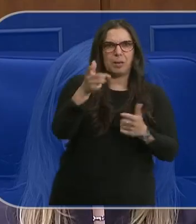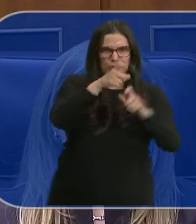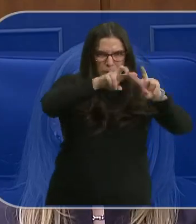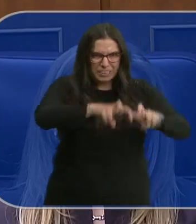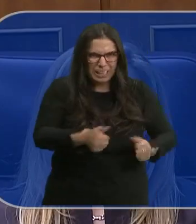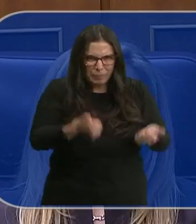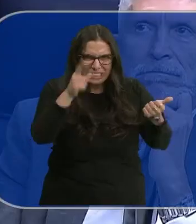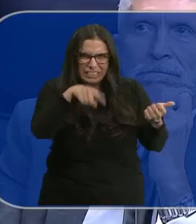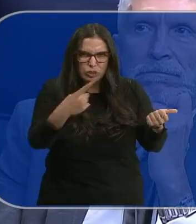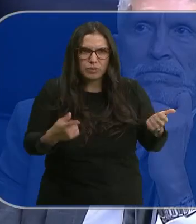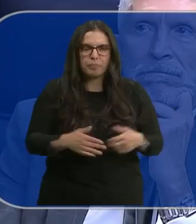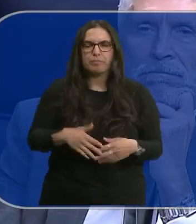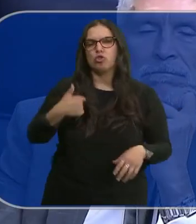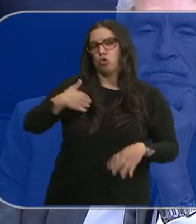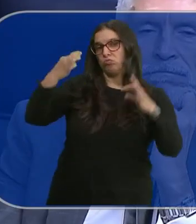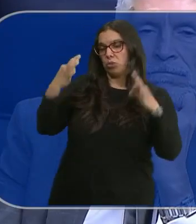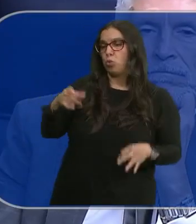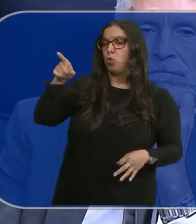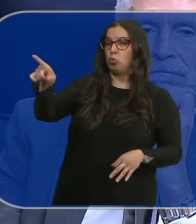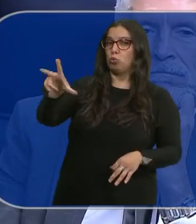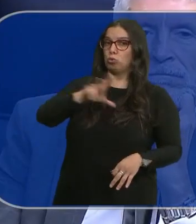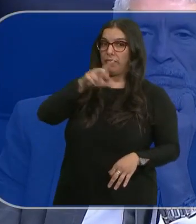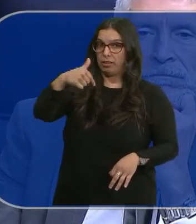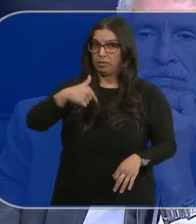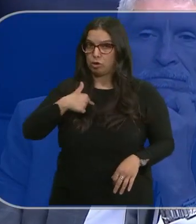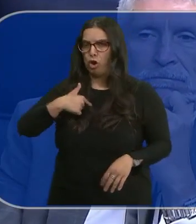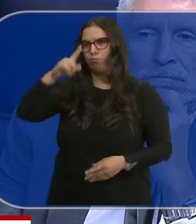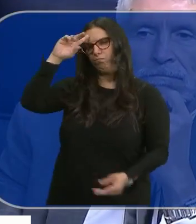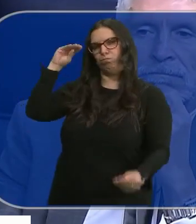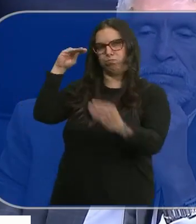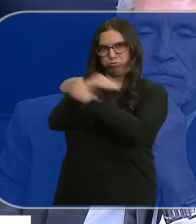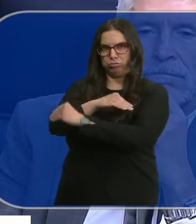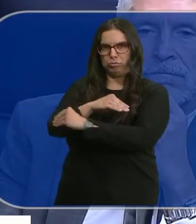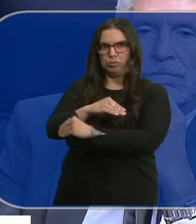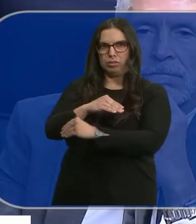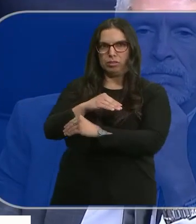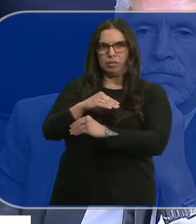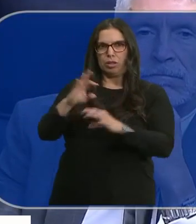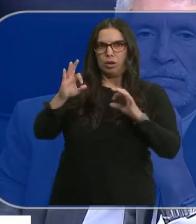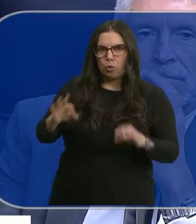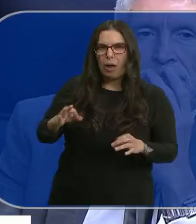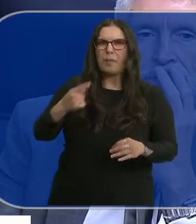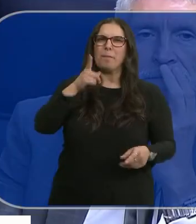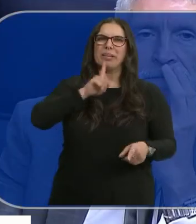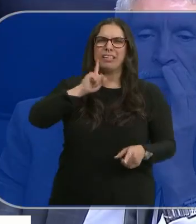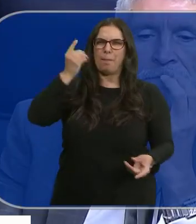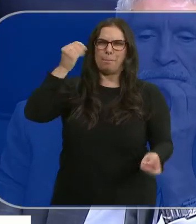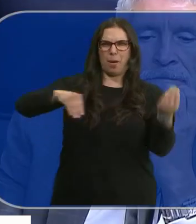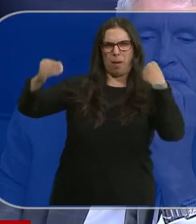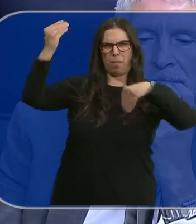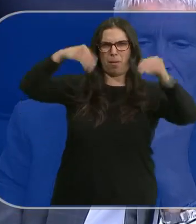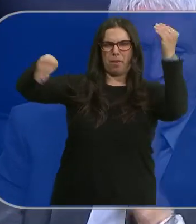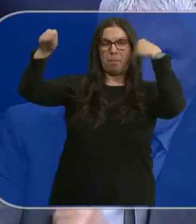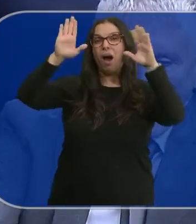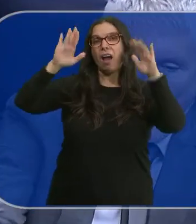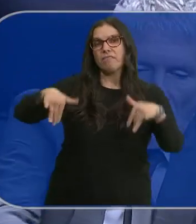investigada, señor Bolaños. Estoy seguro que usted y yo tampoco compartimos que se produzca el ciclo del bulo, porque ese ciclo del